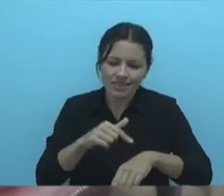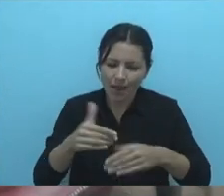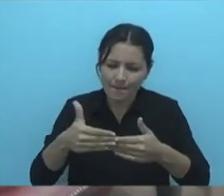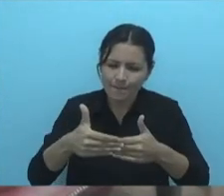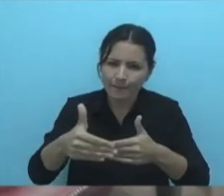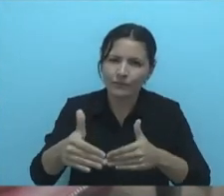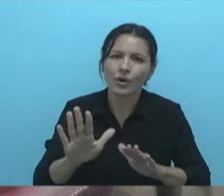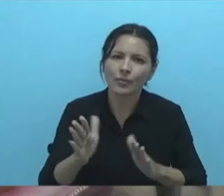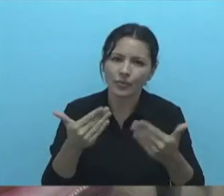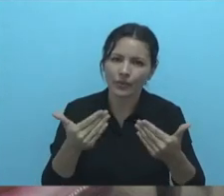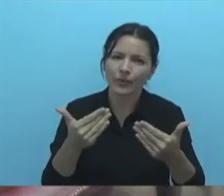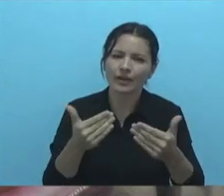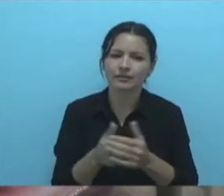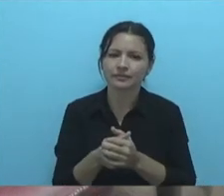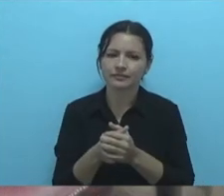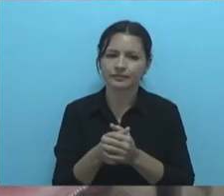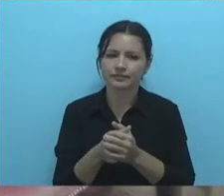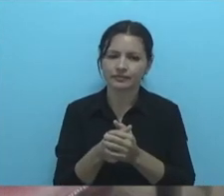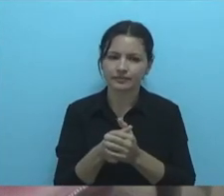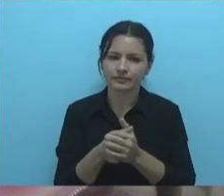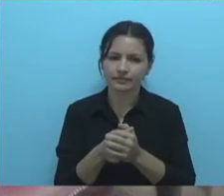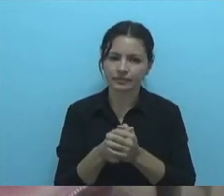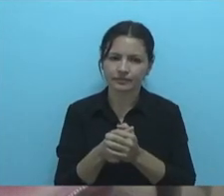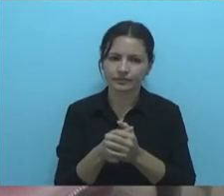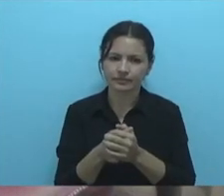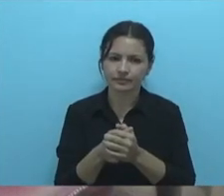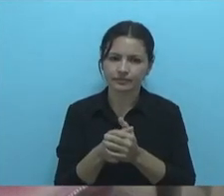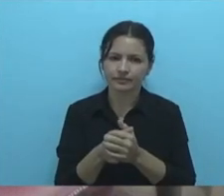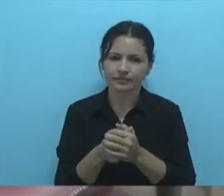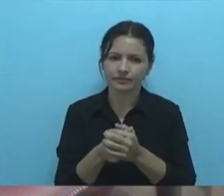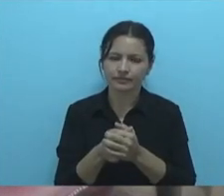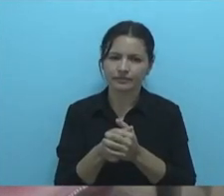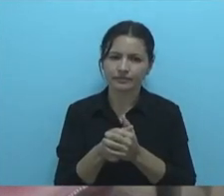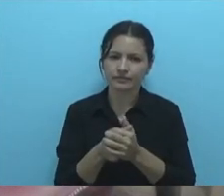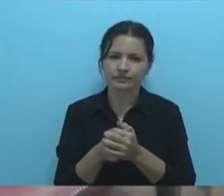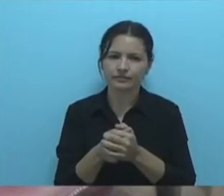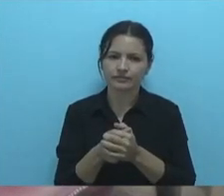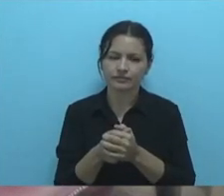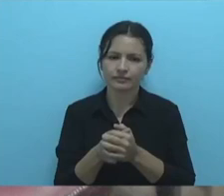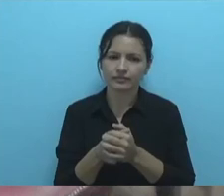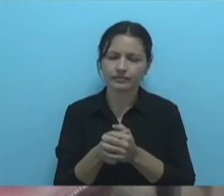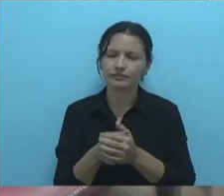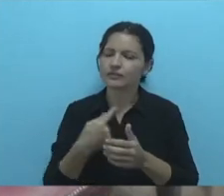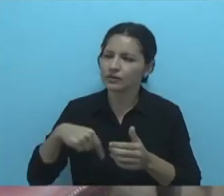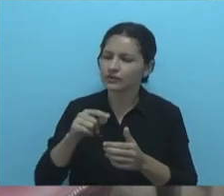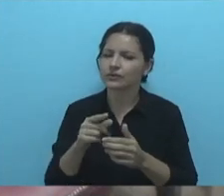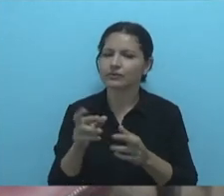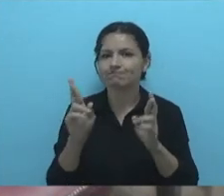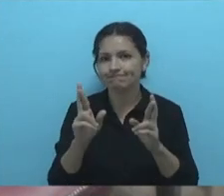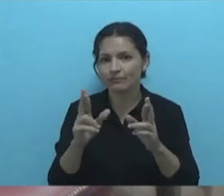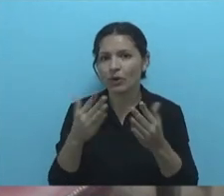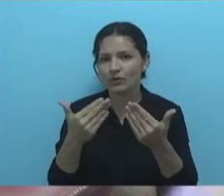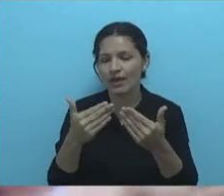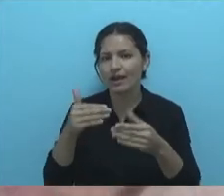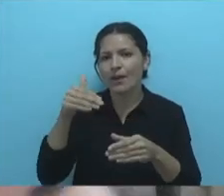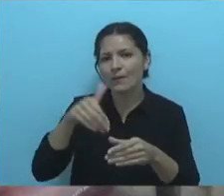creemos que la cámara de diputada está para mucho más que lo que decimos de los senadores cuando no tratan los proyectos bueno creemos que nuestros compañeros pueden avanzar